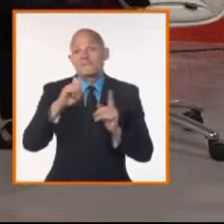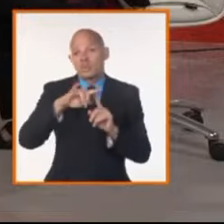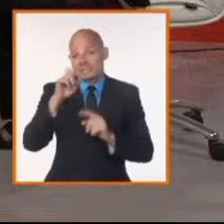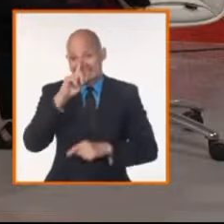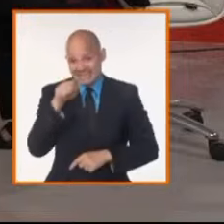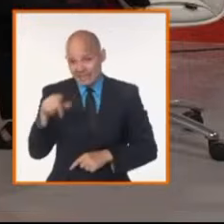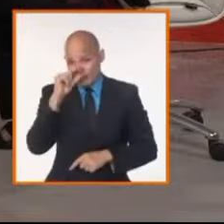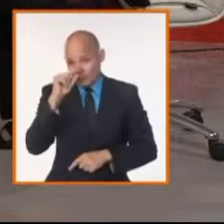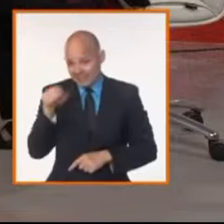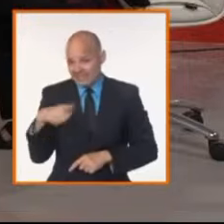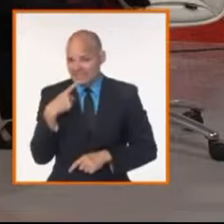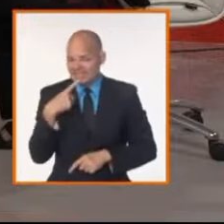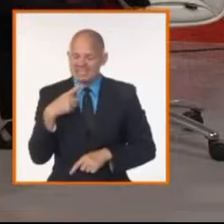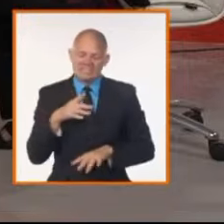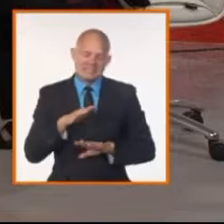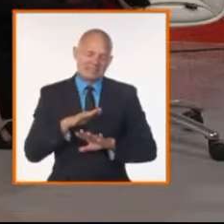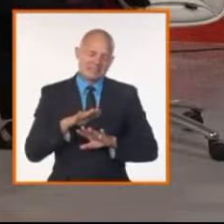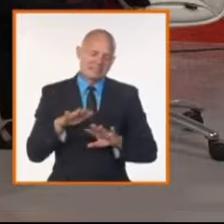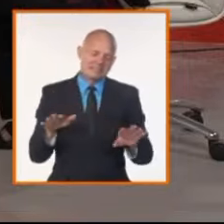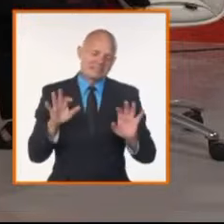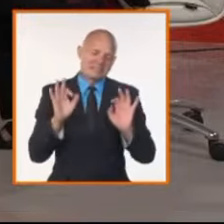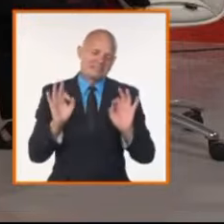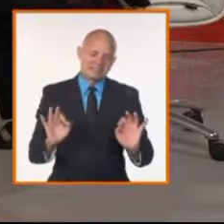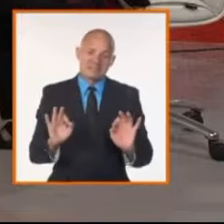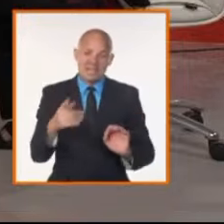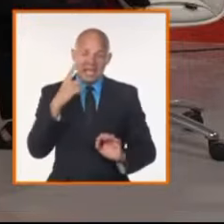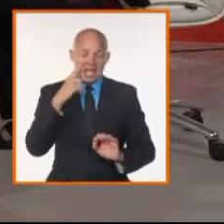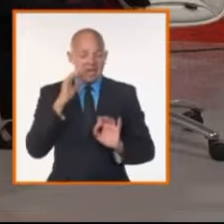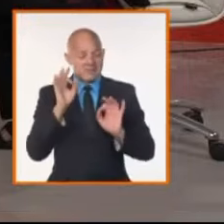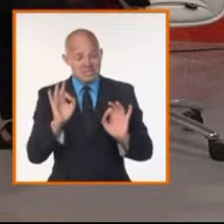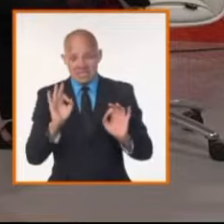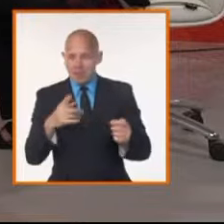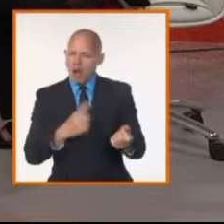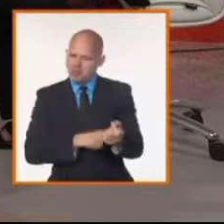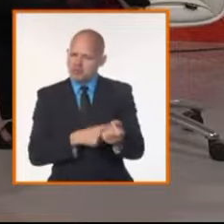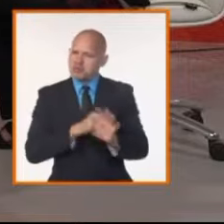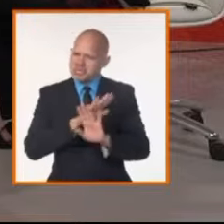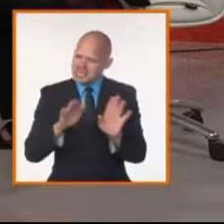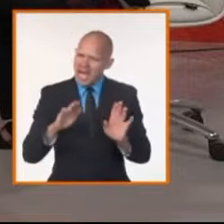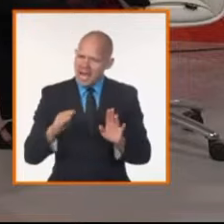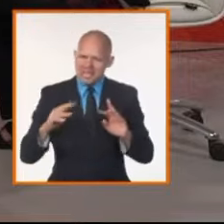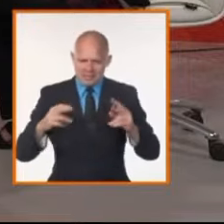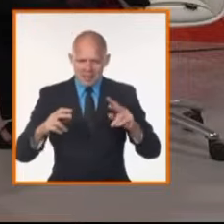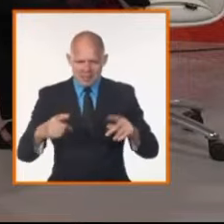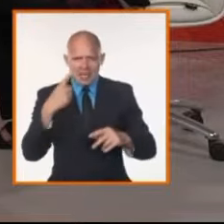tradición ve presente ch r ve